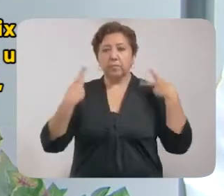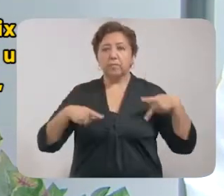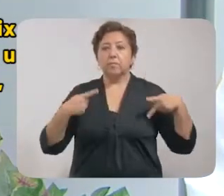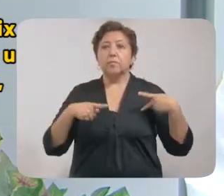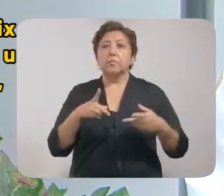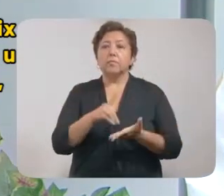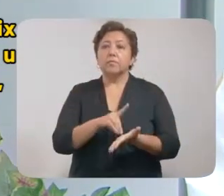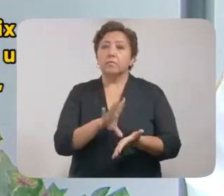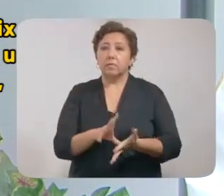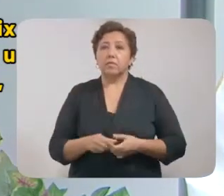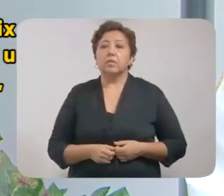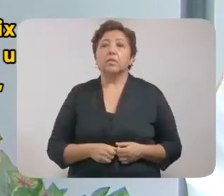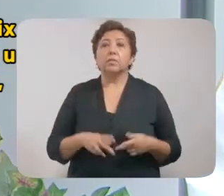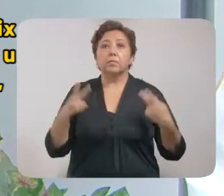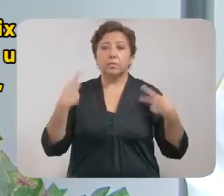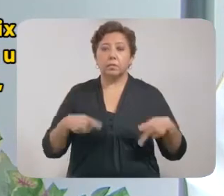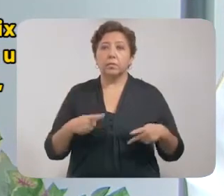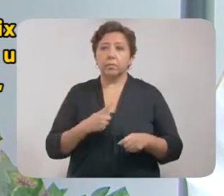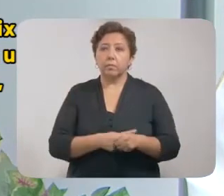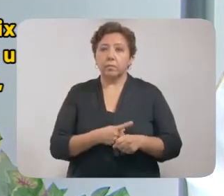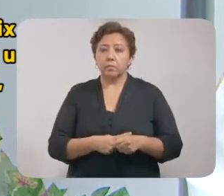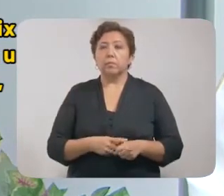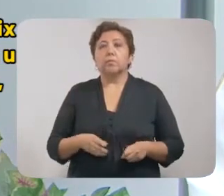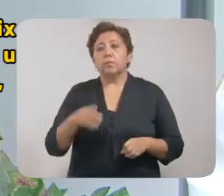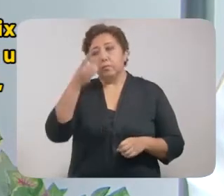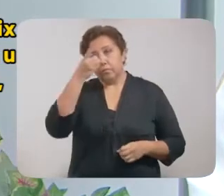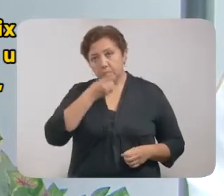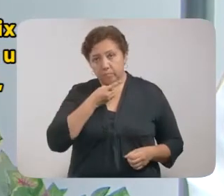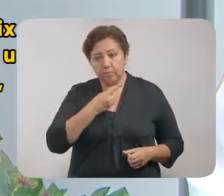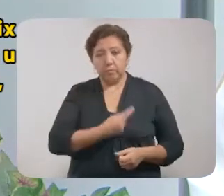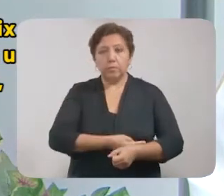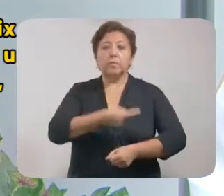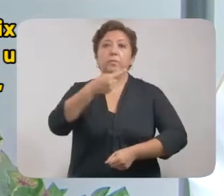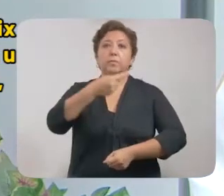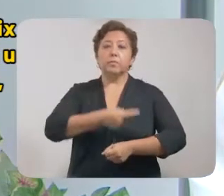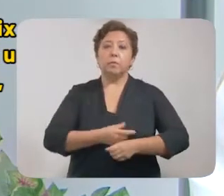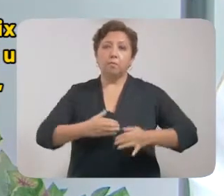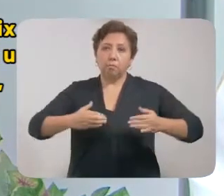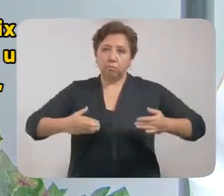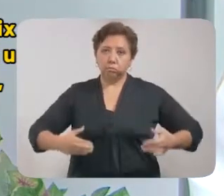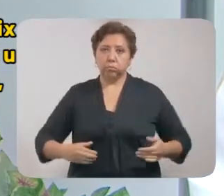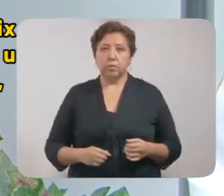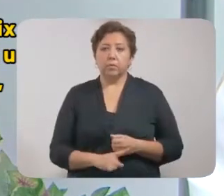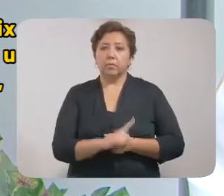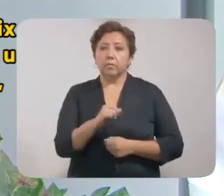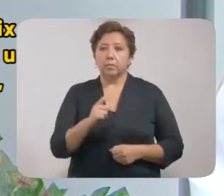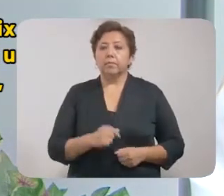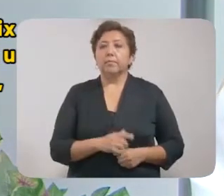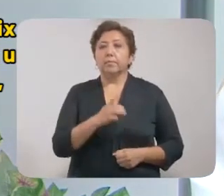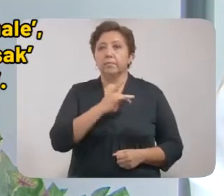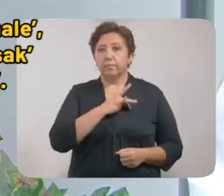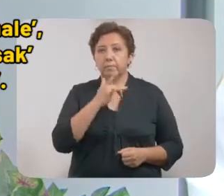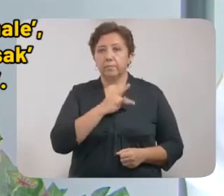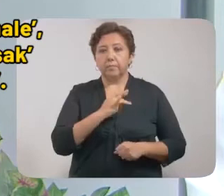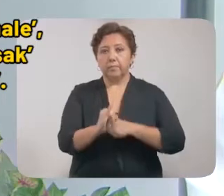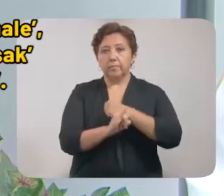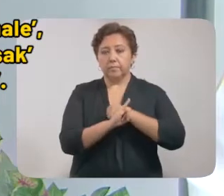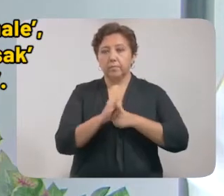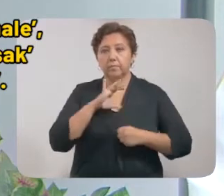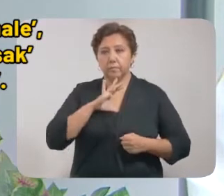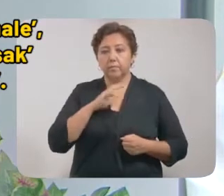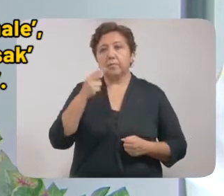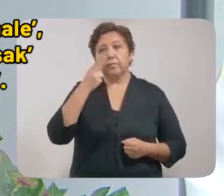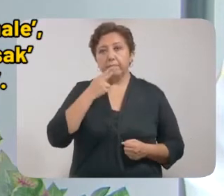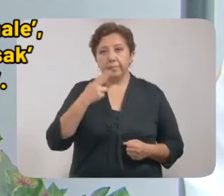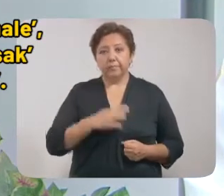personas con discapacidad, personas con padecimientos como diabetes, hipertensión, sobrepeso, problemas cardíacos, VIH, cáncer